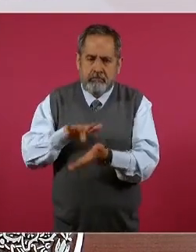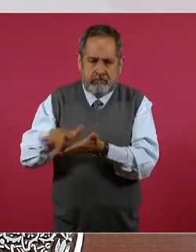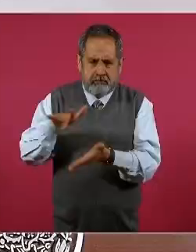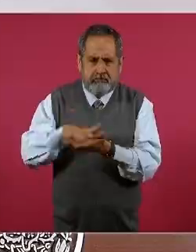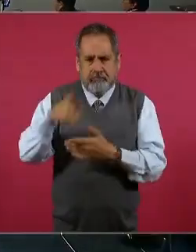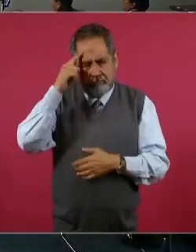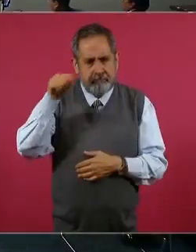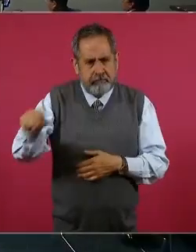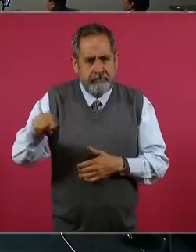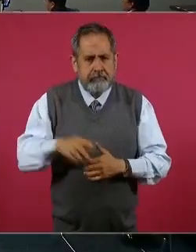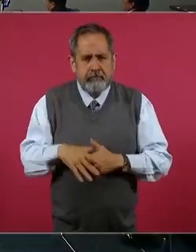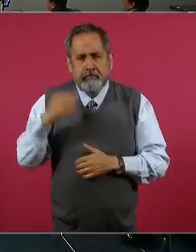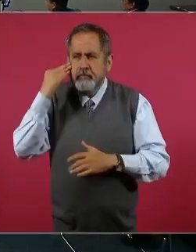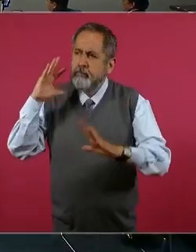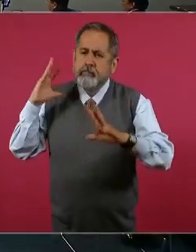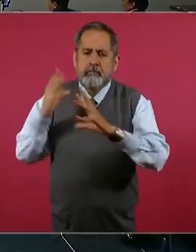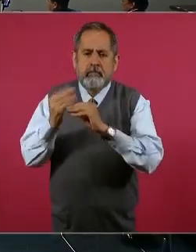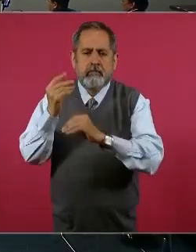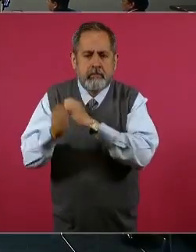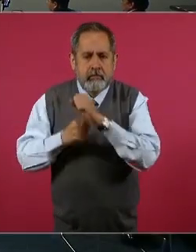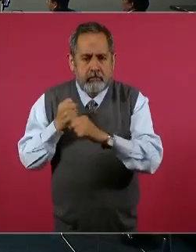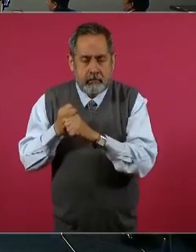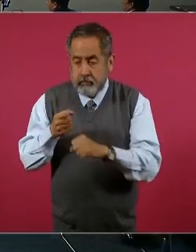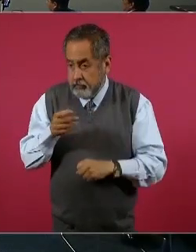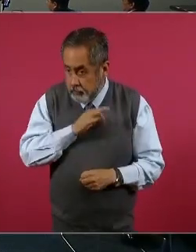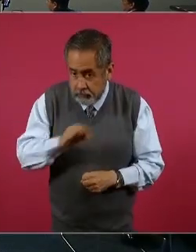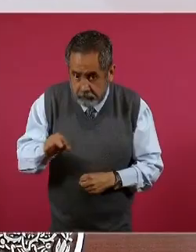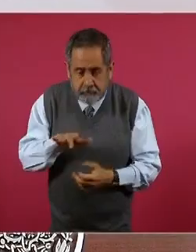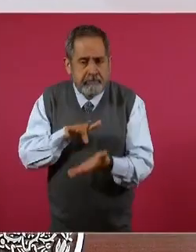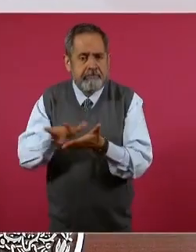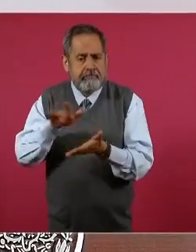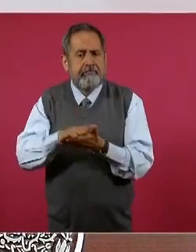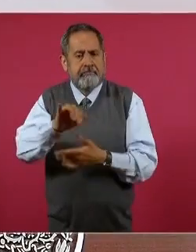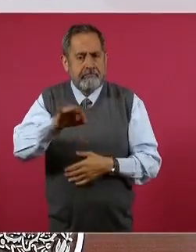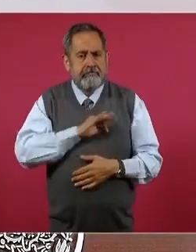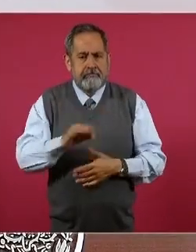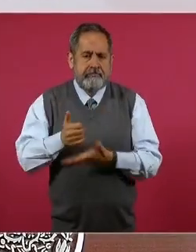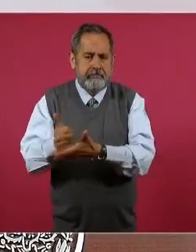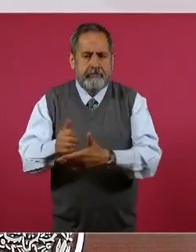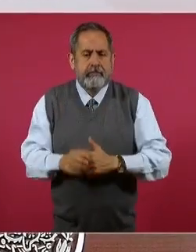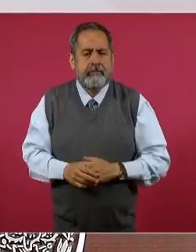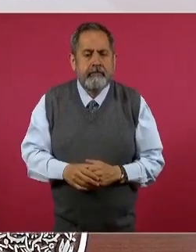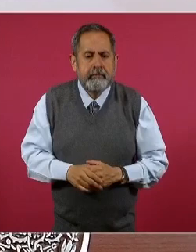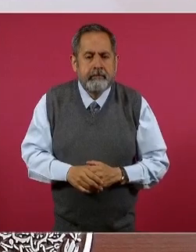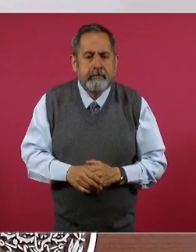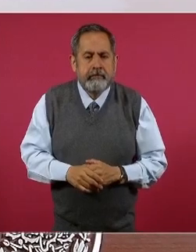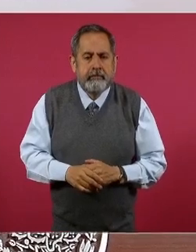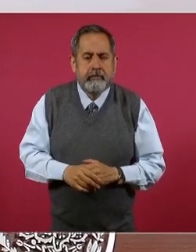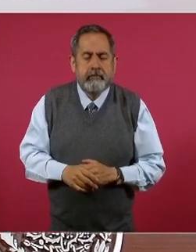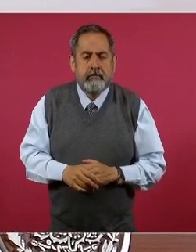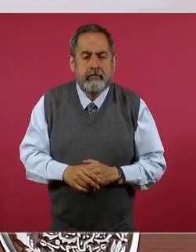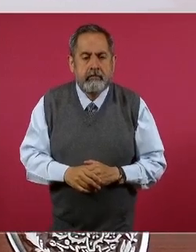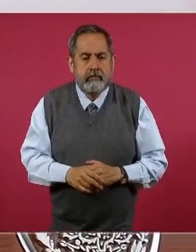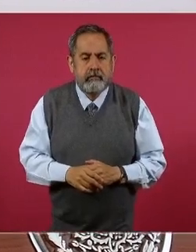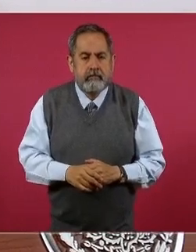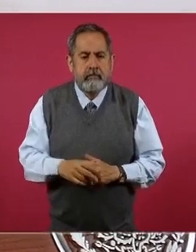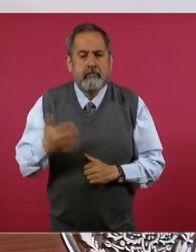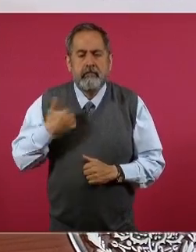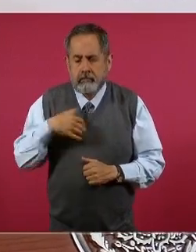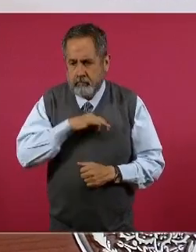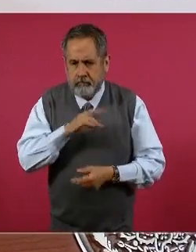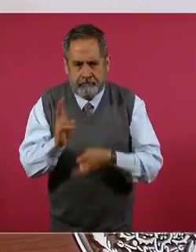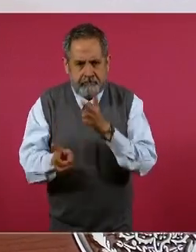Sí, o el tiempo trabajado. Sí, sí podemos ayudar. Y yo puedo hablar